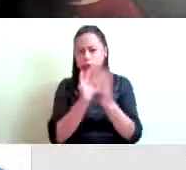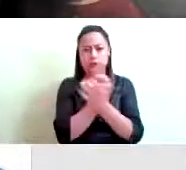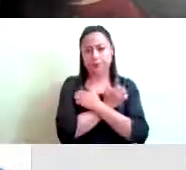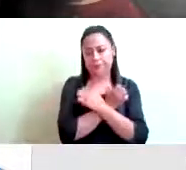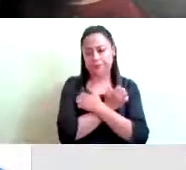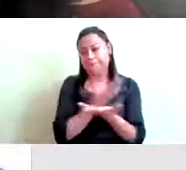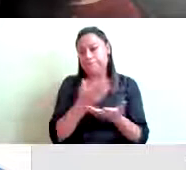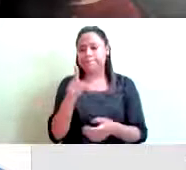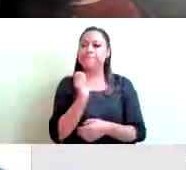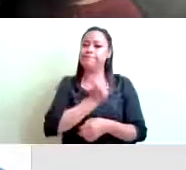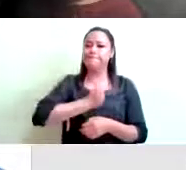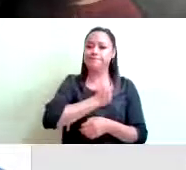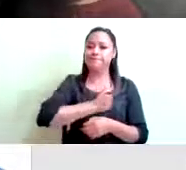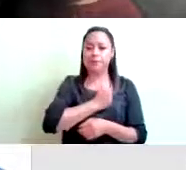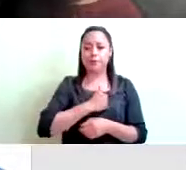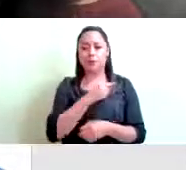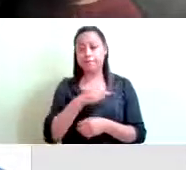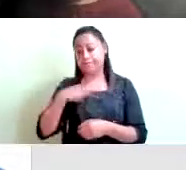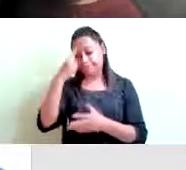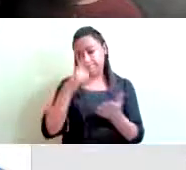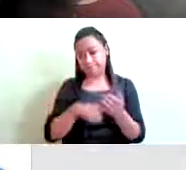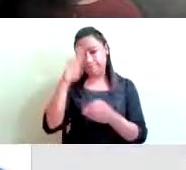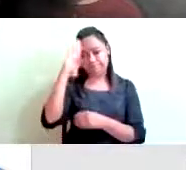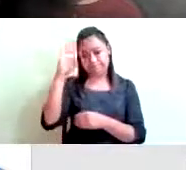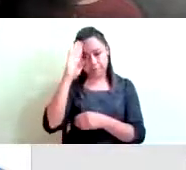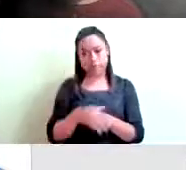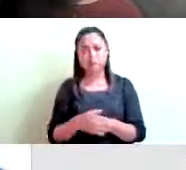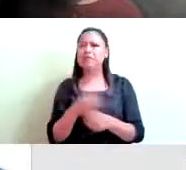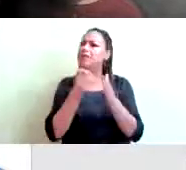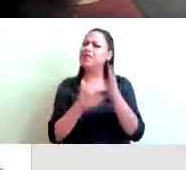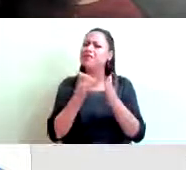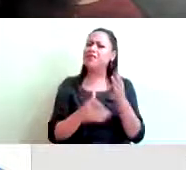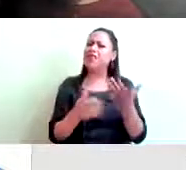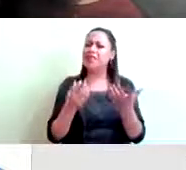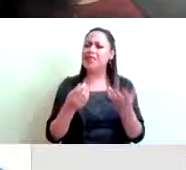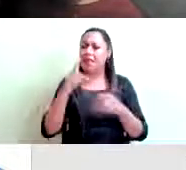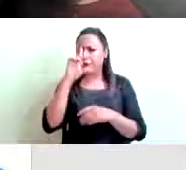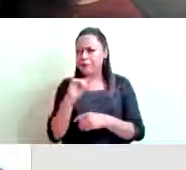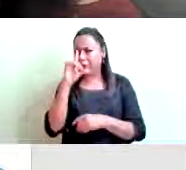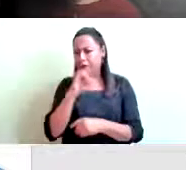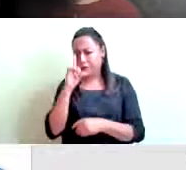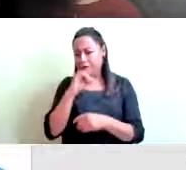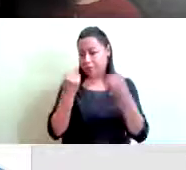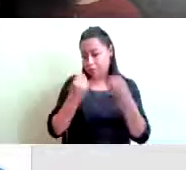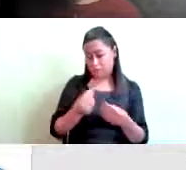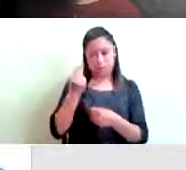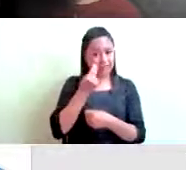Desafortunadamente nos parece que todavía tenemos muchas insuficiencias, los canales tienen que